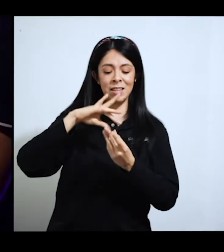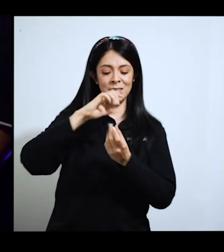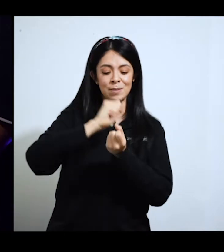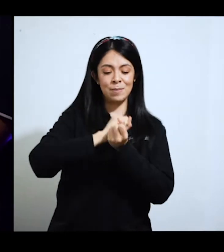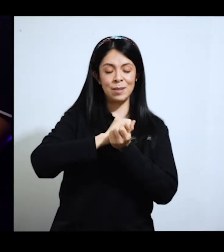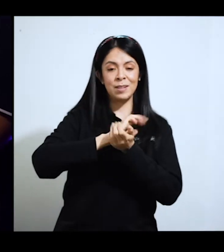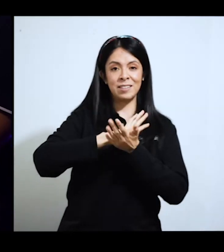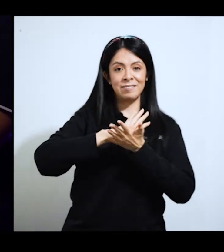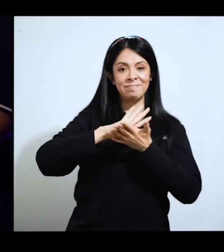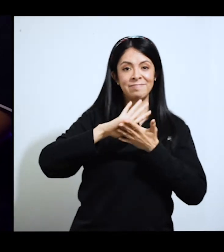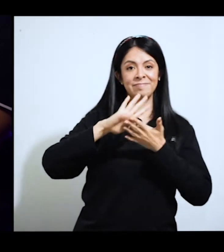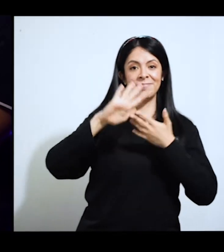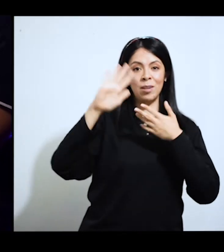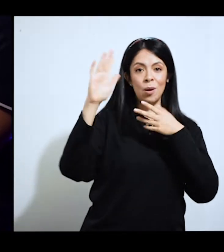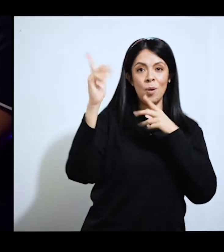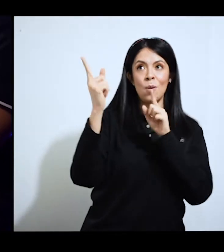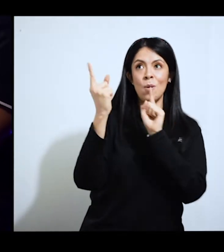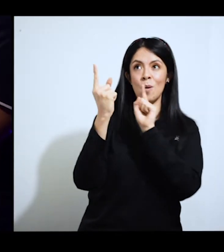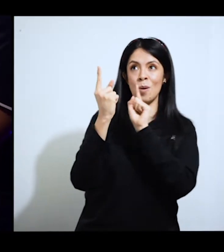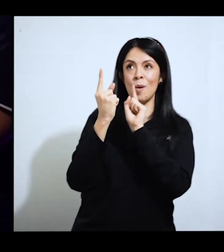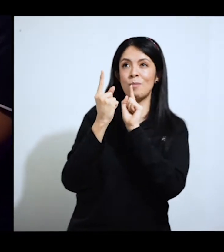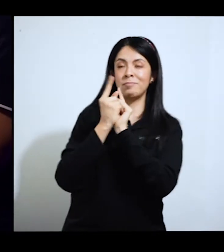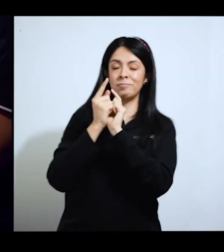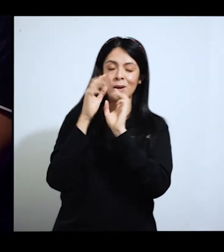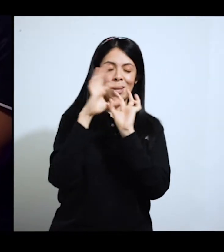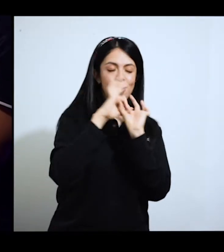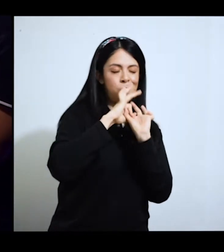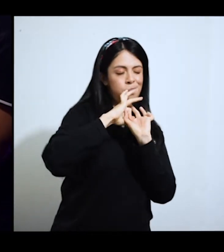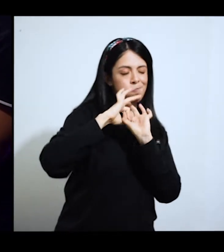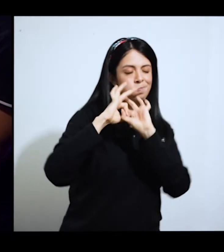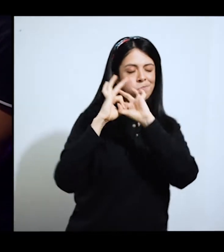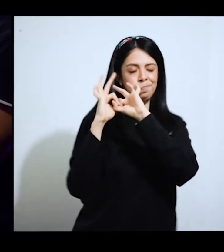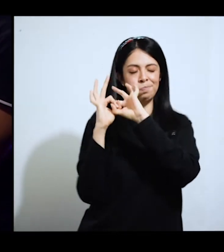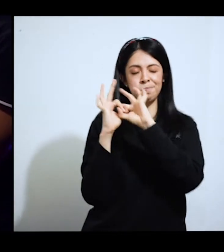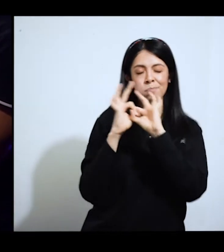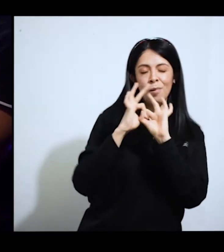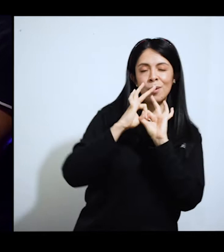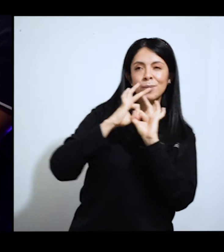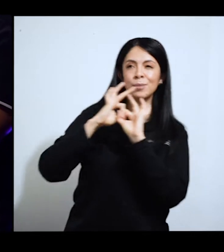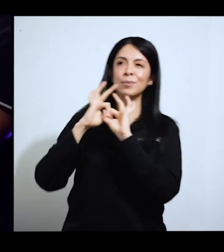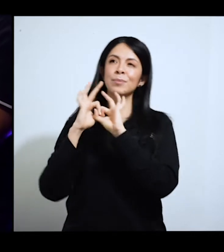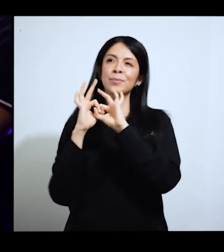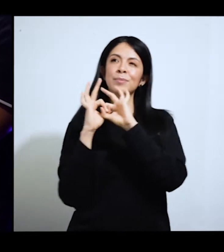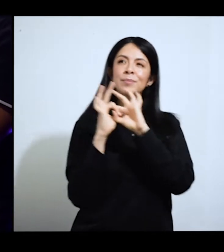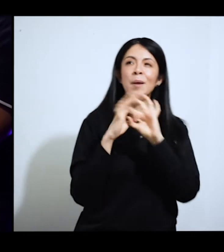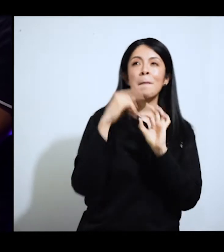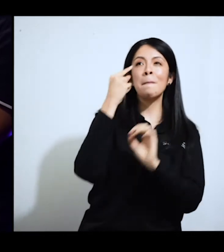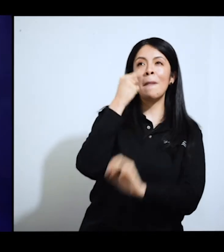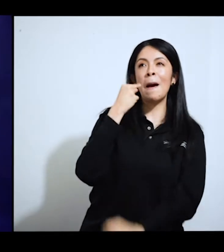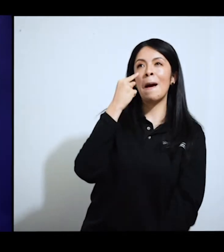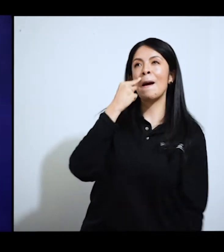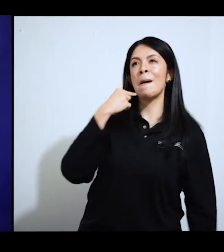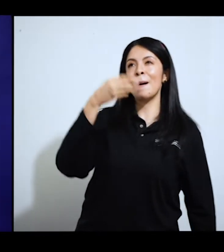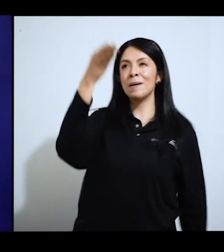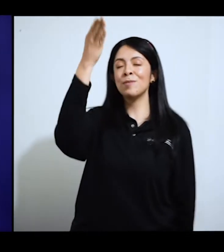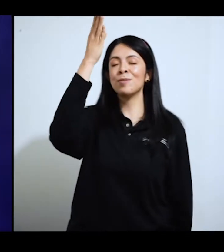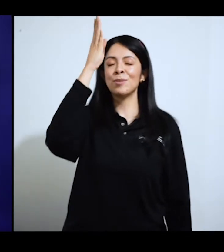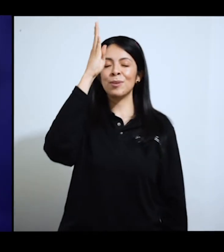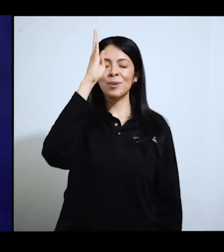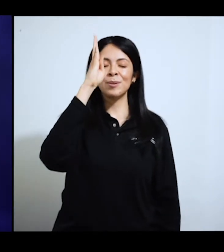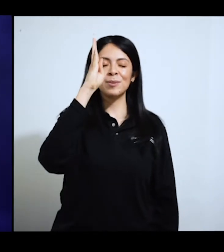Abba Padre. Tu espíritu me hizo uno contigo. Y cree esto,